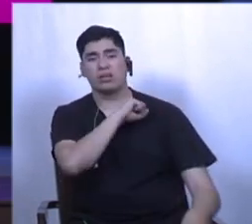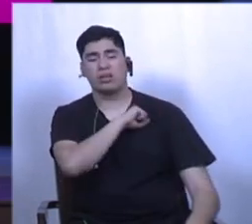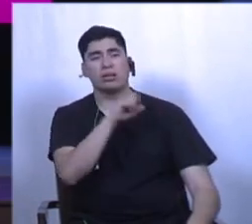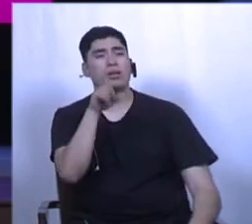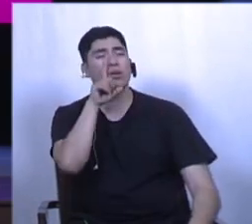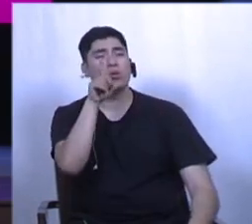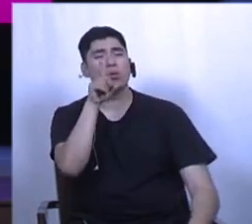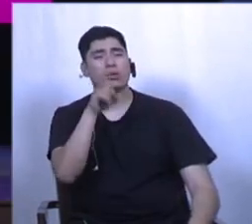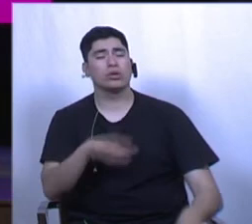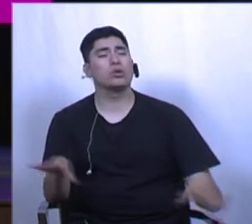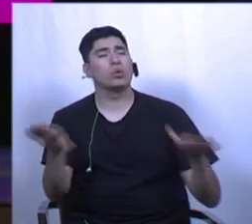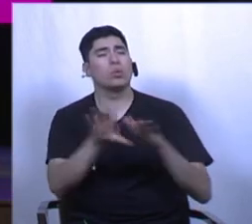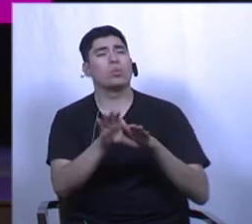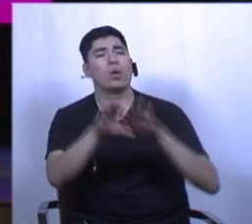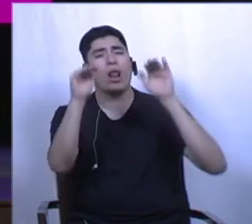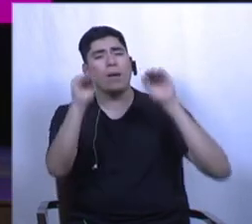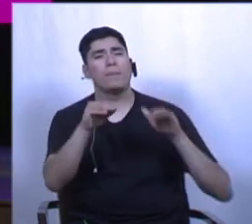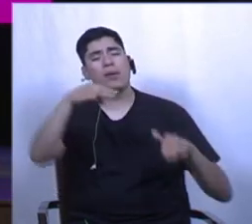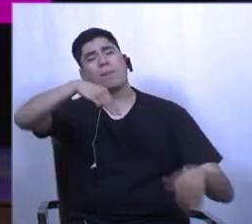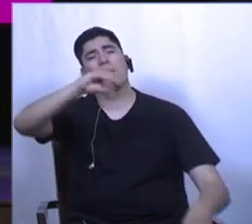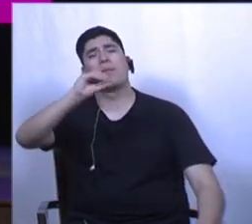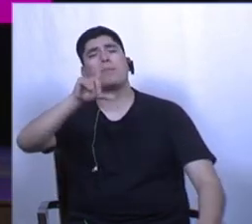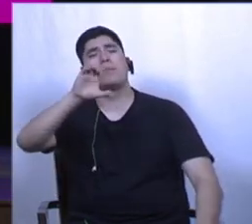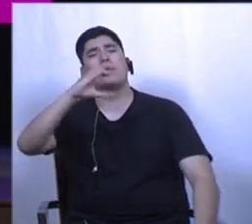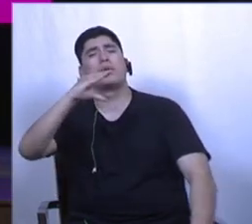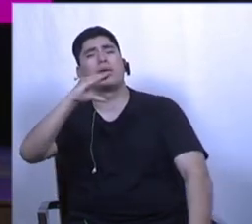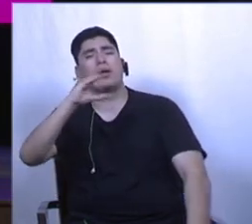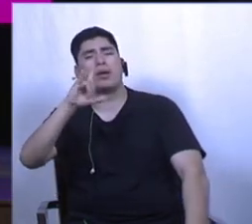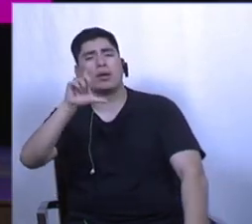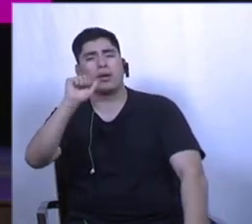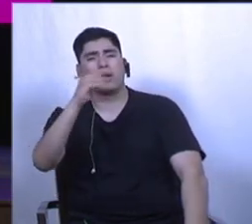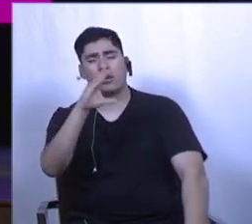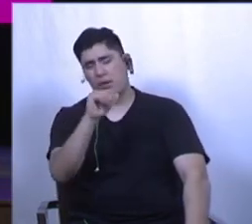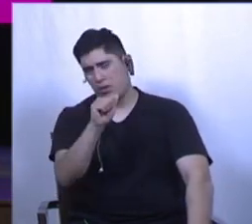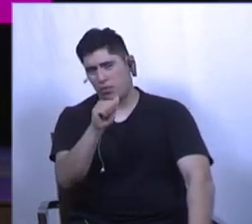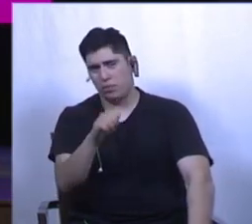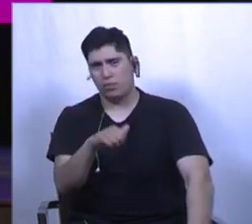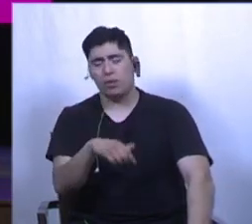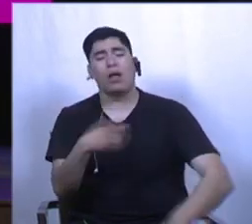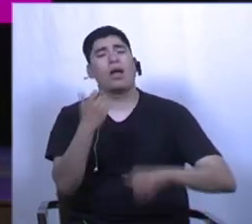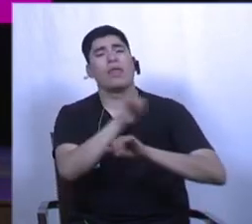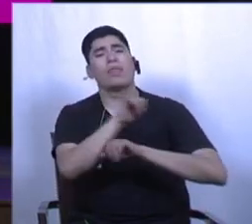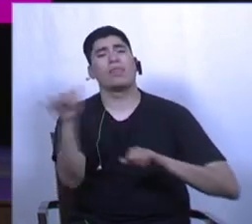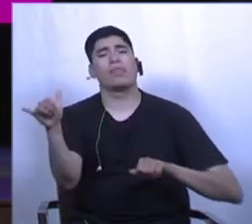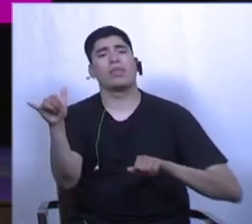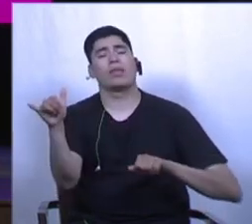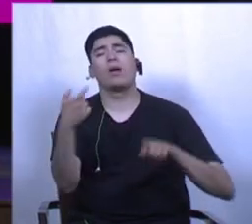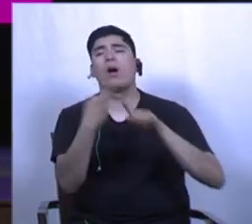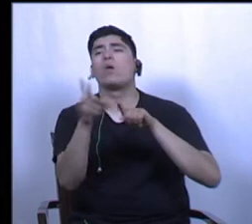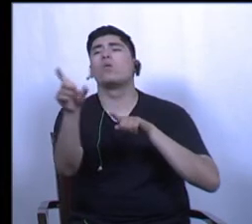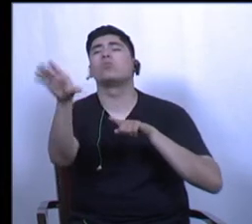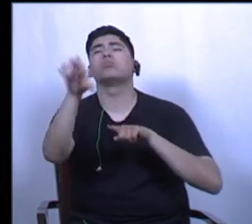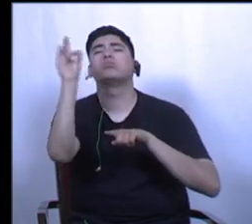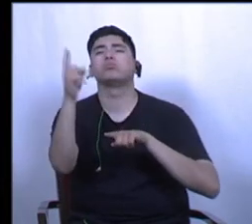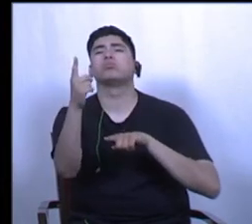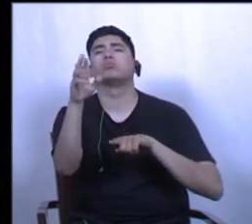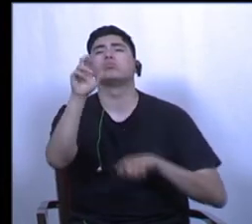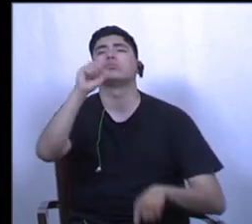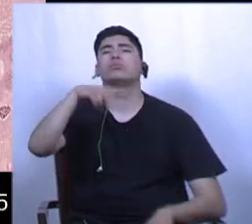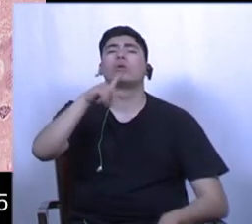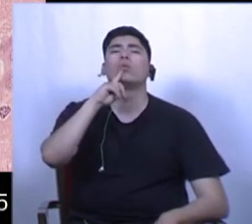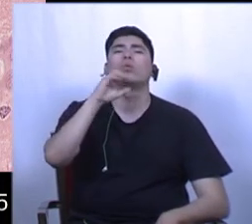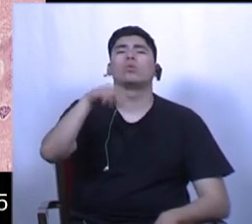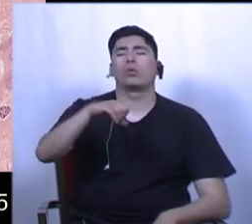la misma molécula en un modelo con Parkinson. Después encontramos un ratón con demencia que puede verse claramente